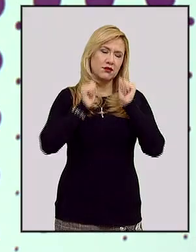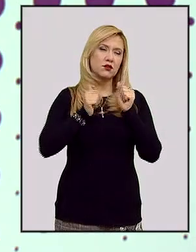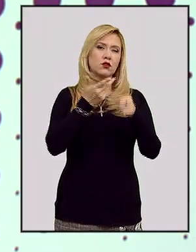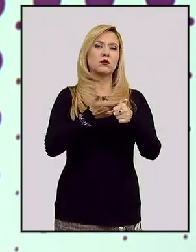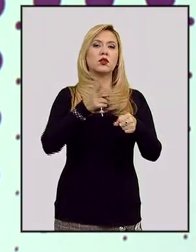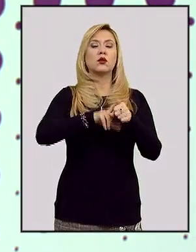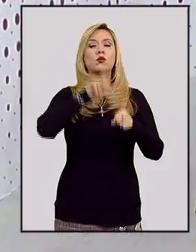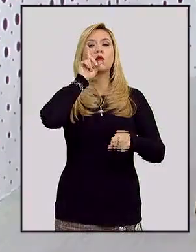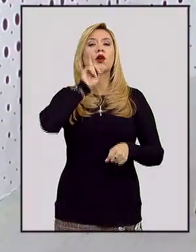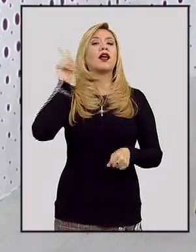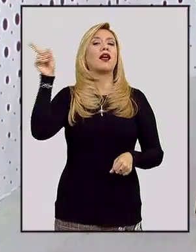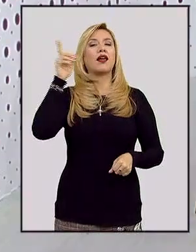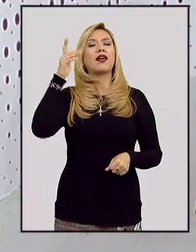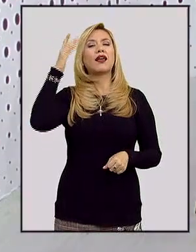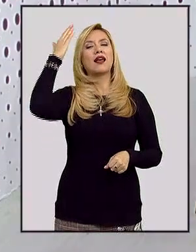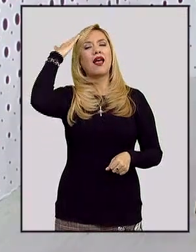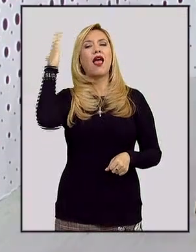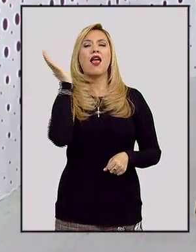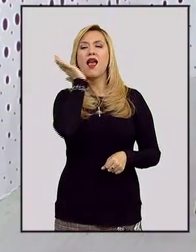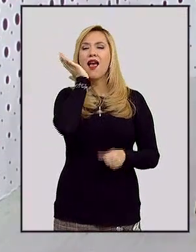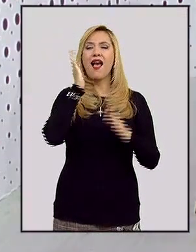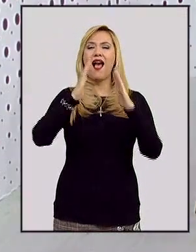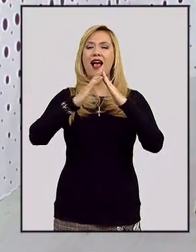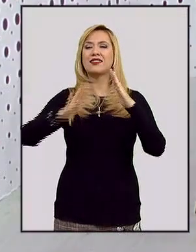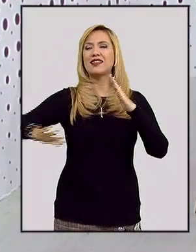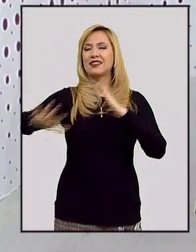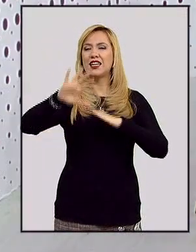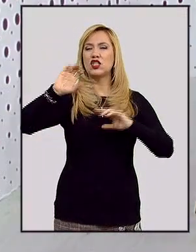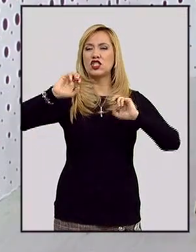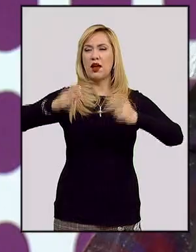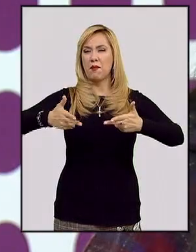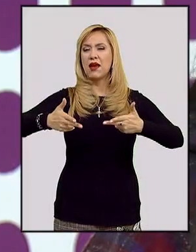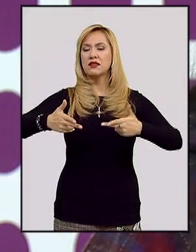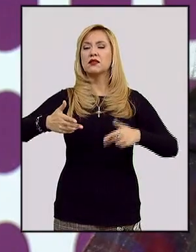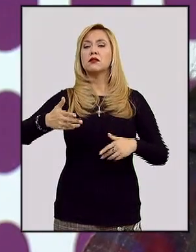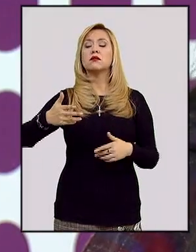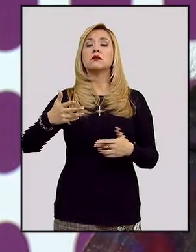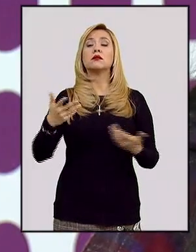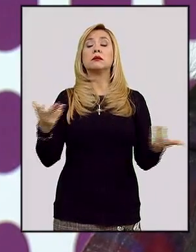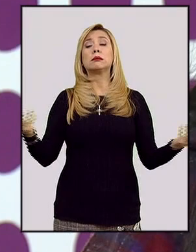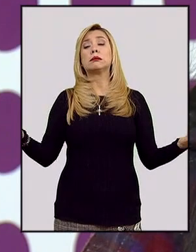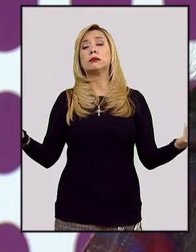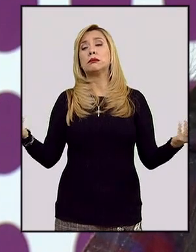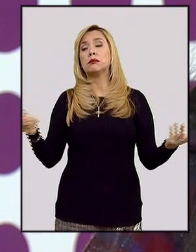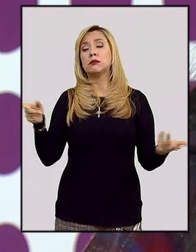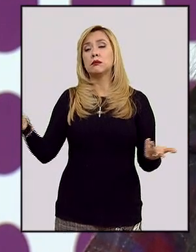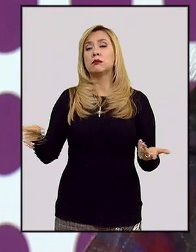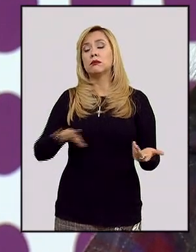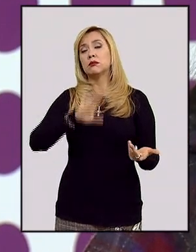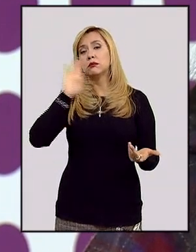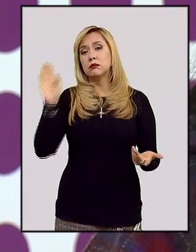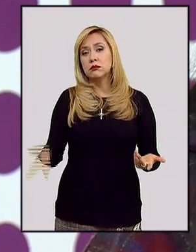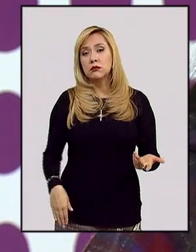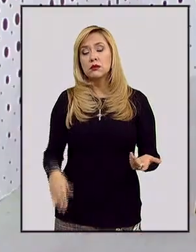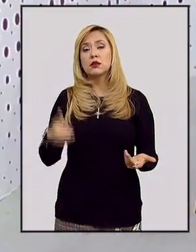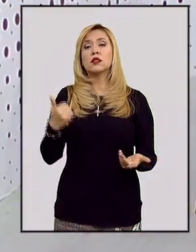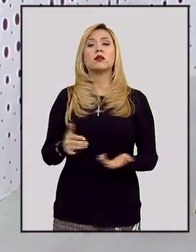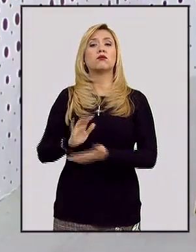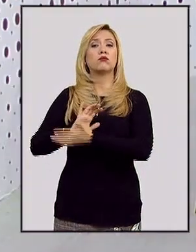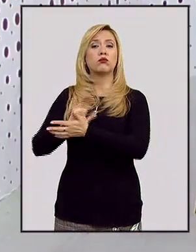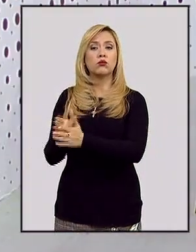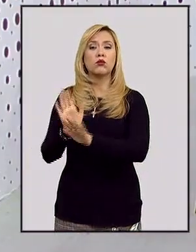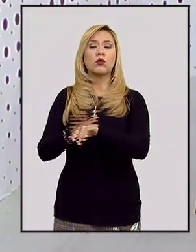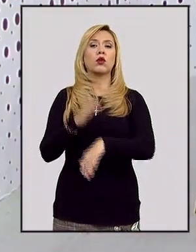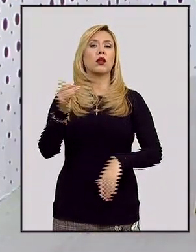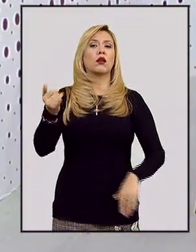de San Cristóbal de las Casas, además de que perdió la vida, desde un principio hubo una discriminación en términos de su